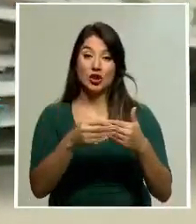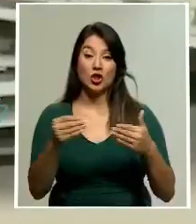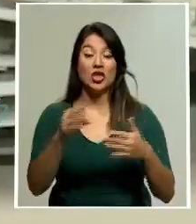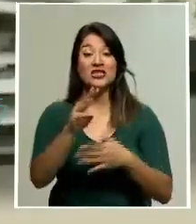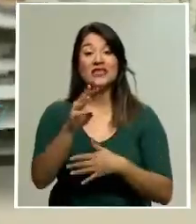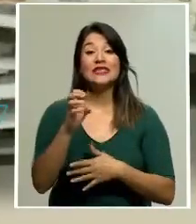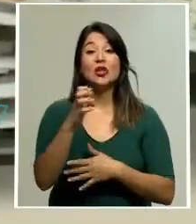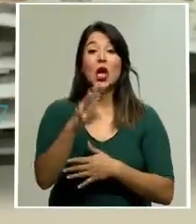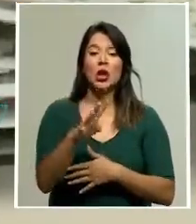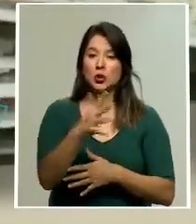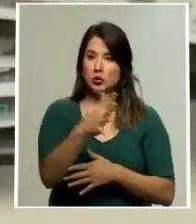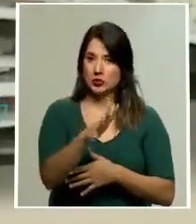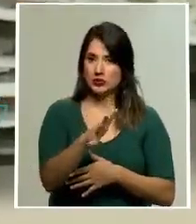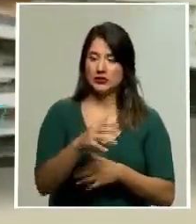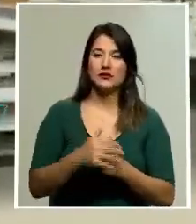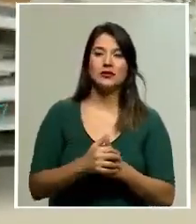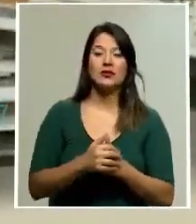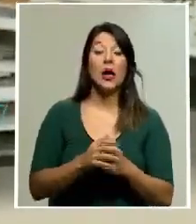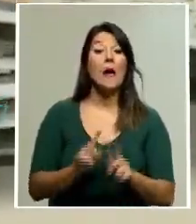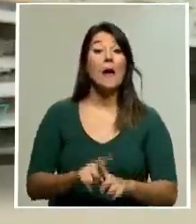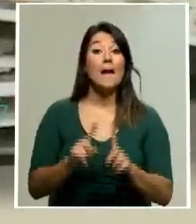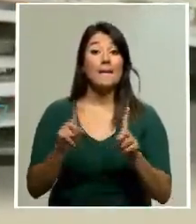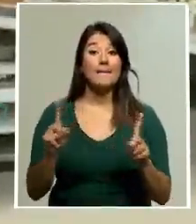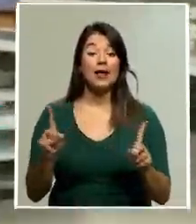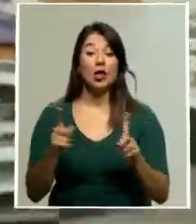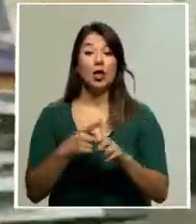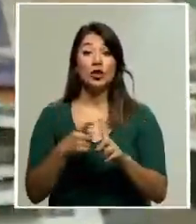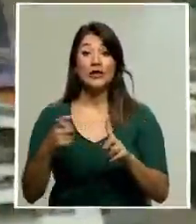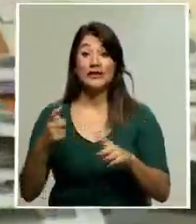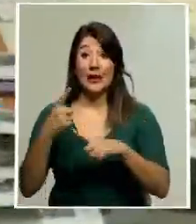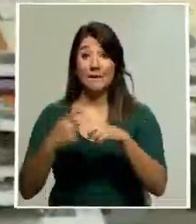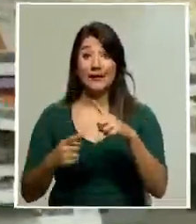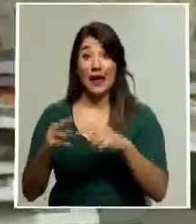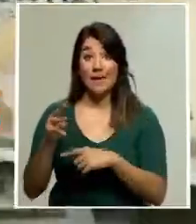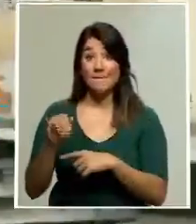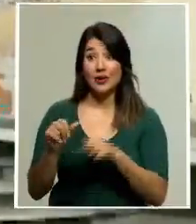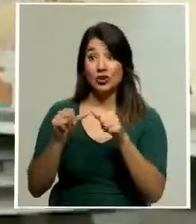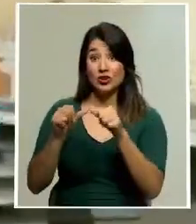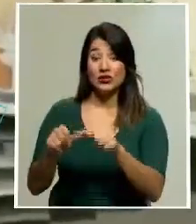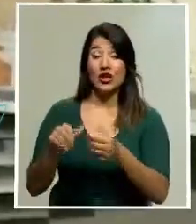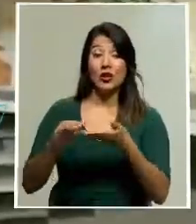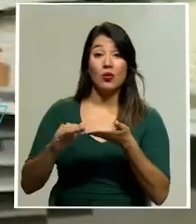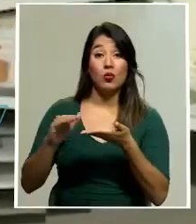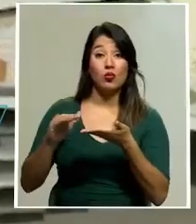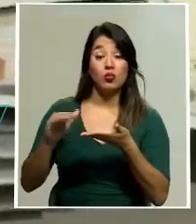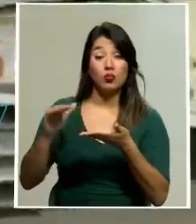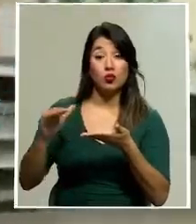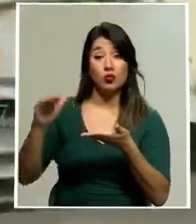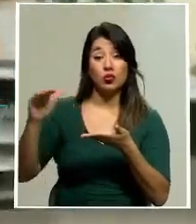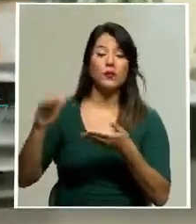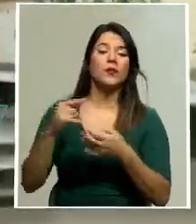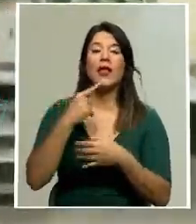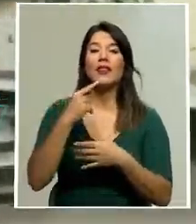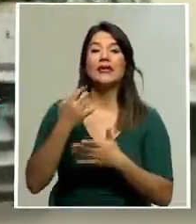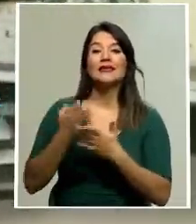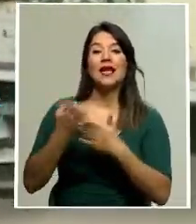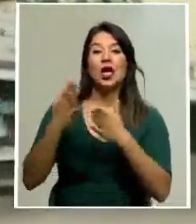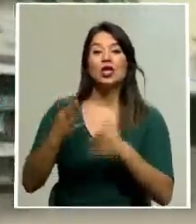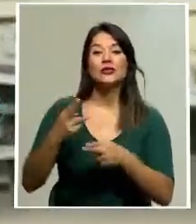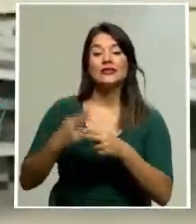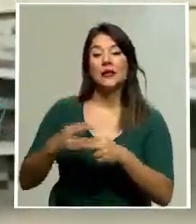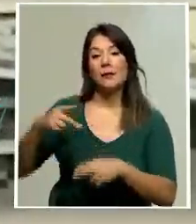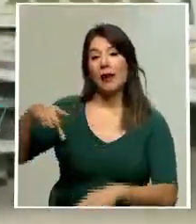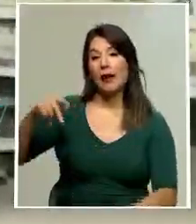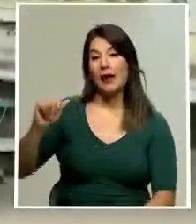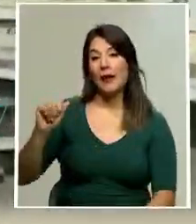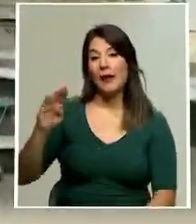614 colones aproximadamente. Sin embargo, desde mitad del mes de mayo mantiene una tendencia al alza. Según el economista Pablo Arias,